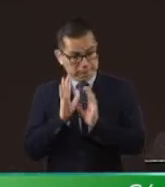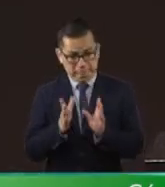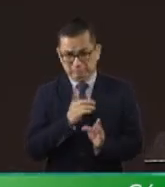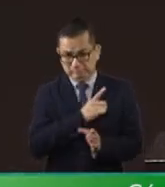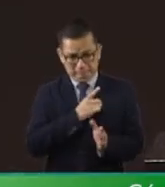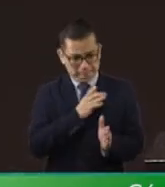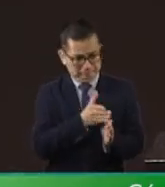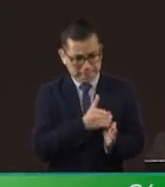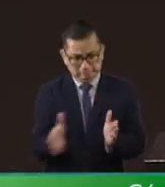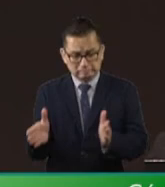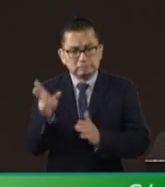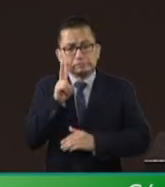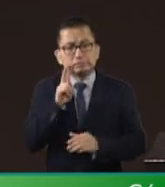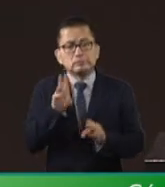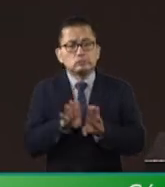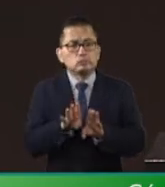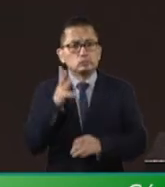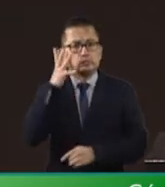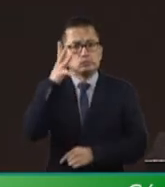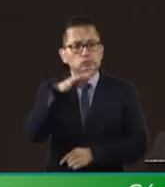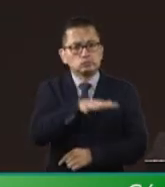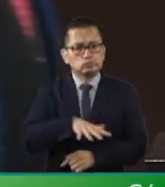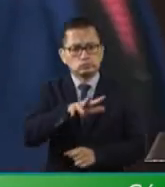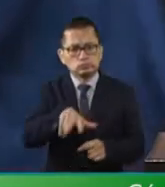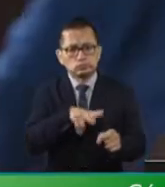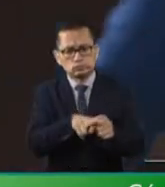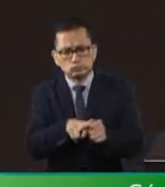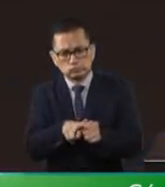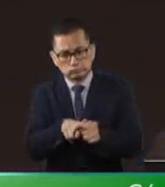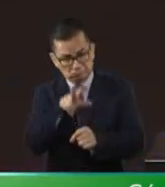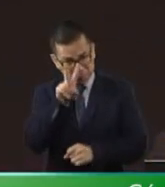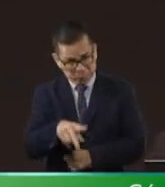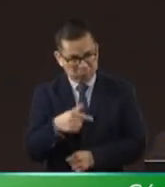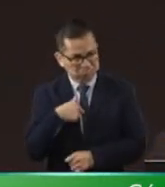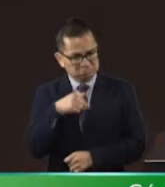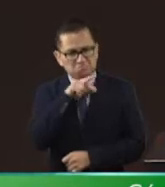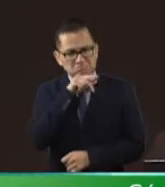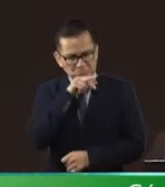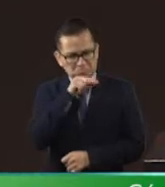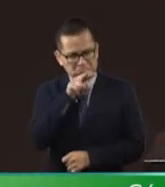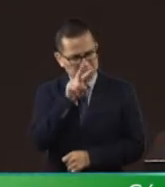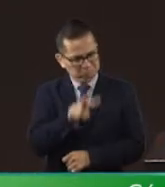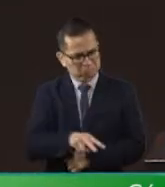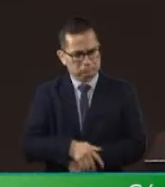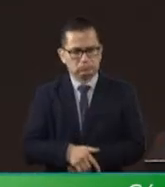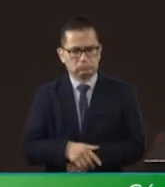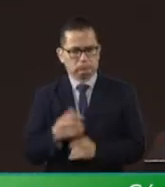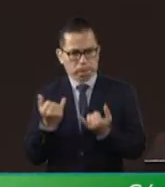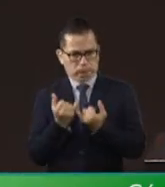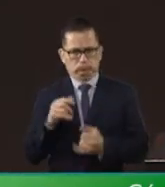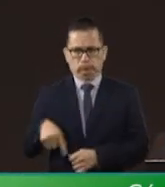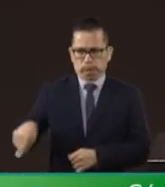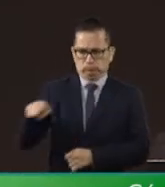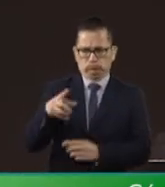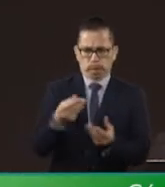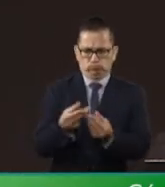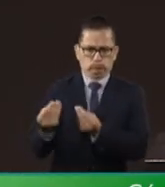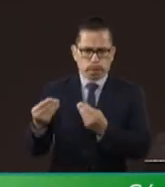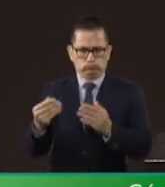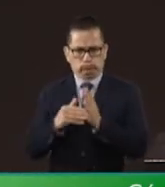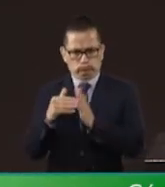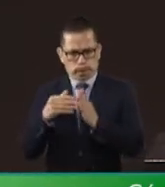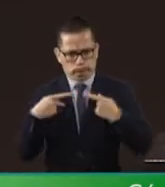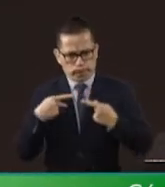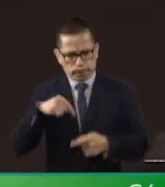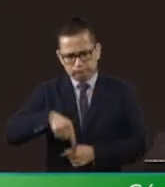el rumbo del medio ambiente de nuestro país y sí, estoy preocupada, al igual que millones de mexicanos, porque la decisión no